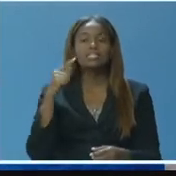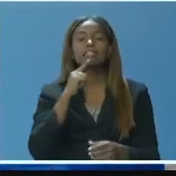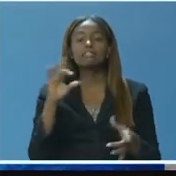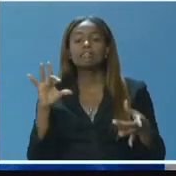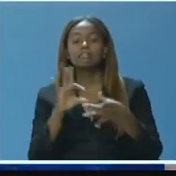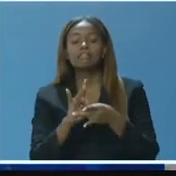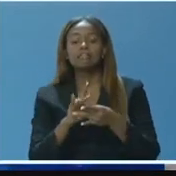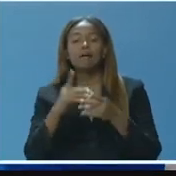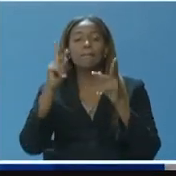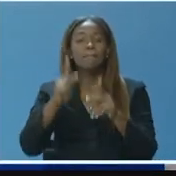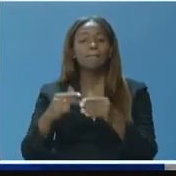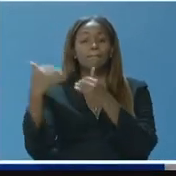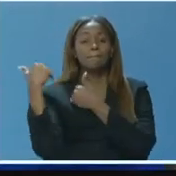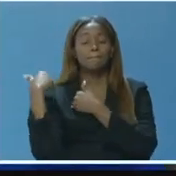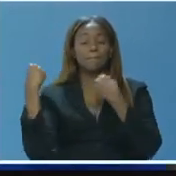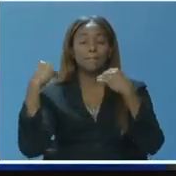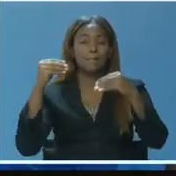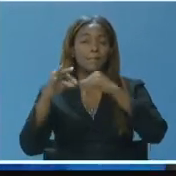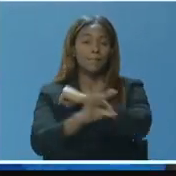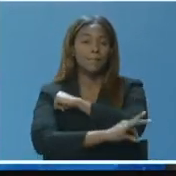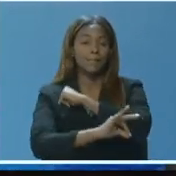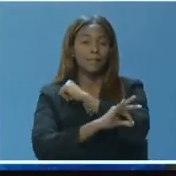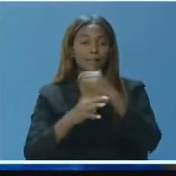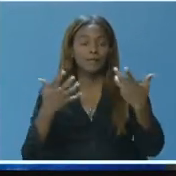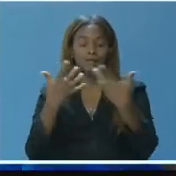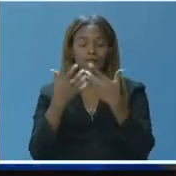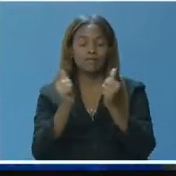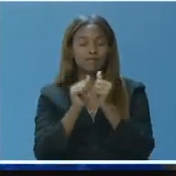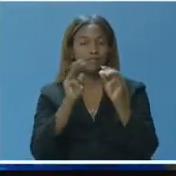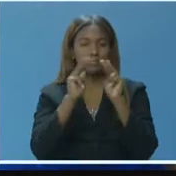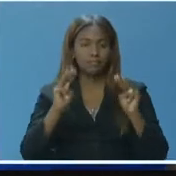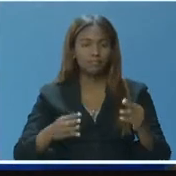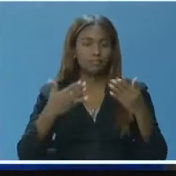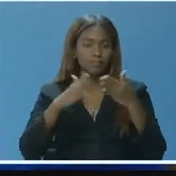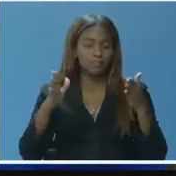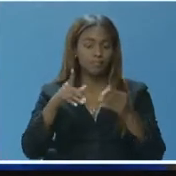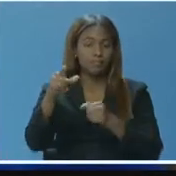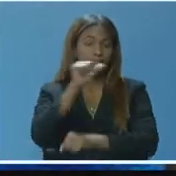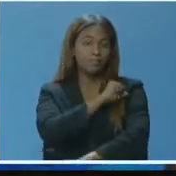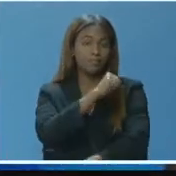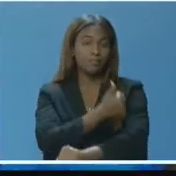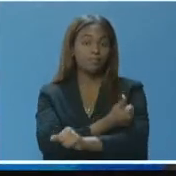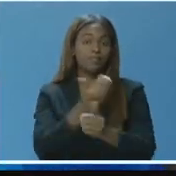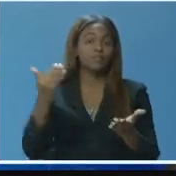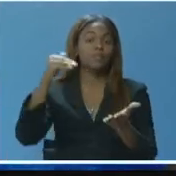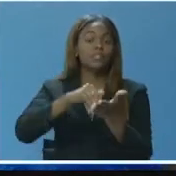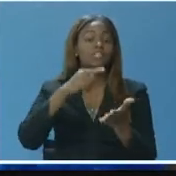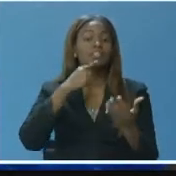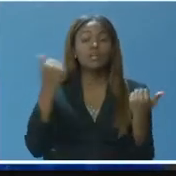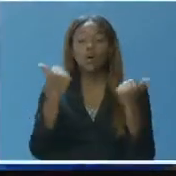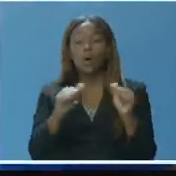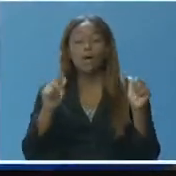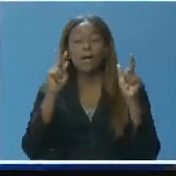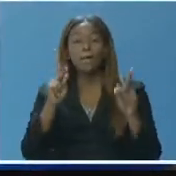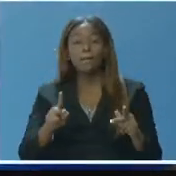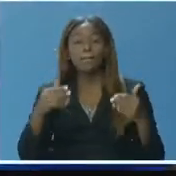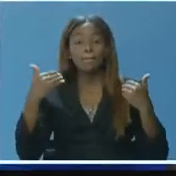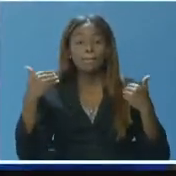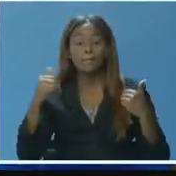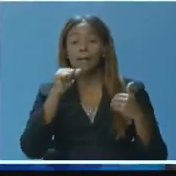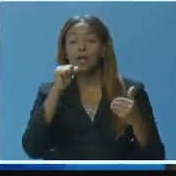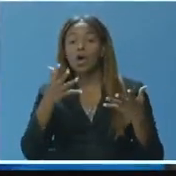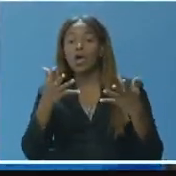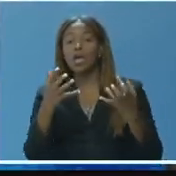sería socio y testaferro del narcotraficante conforme al Ministerio Público. Las autoridades reiteraron que cualquier persona que obstaculice